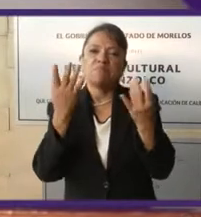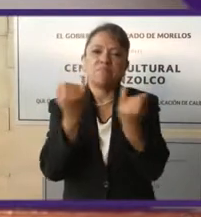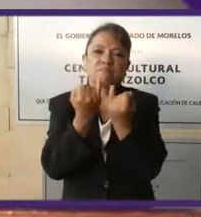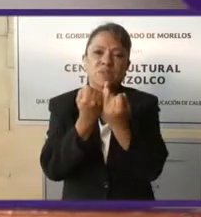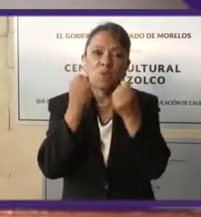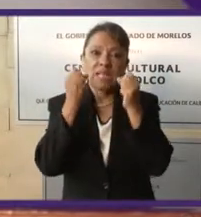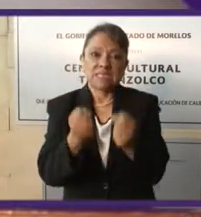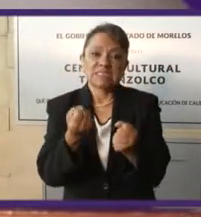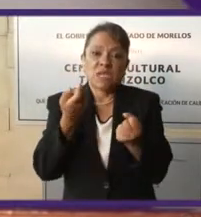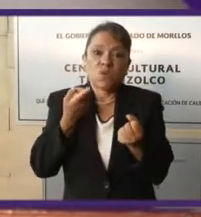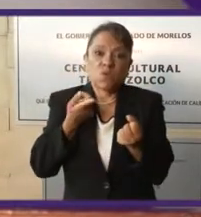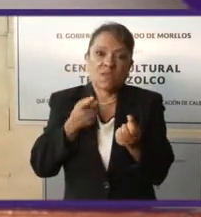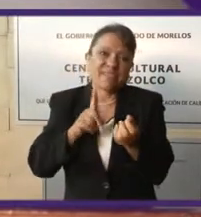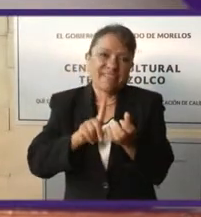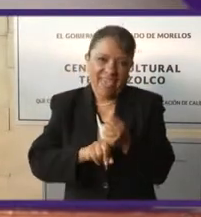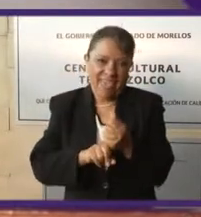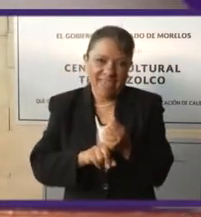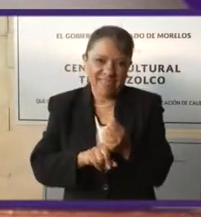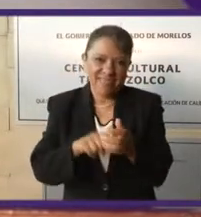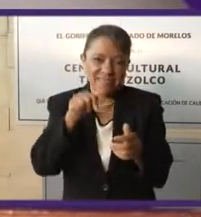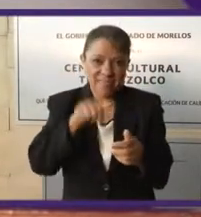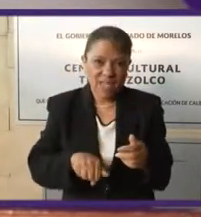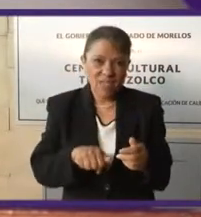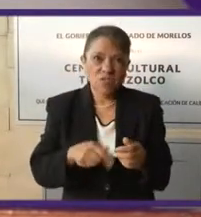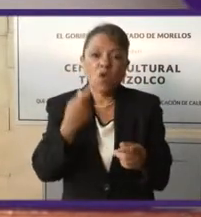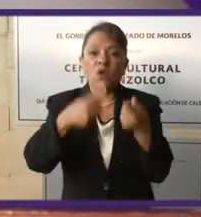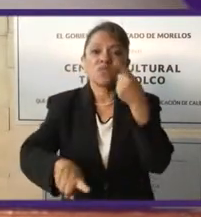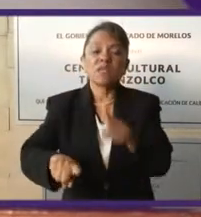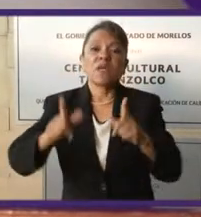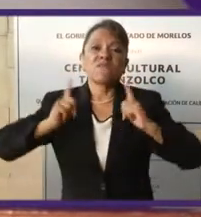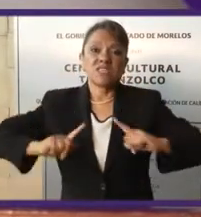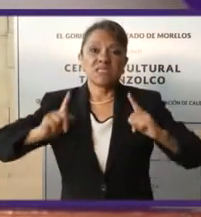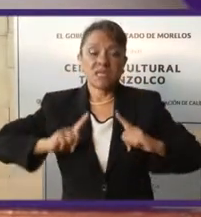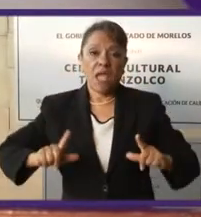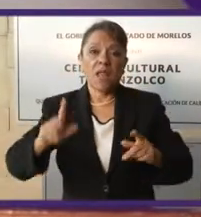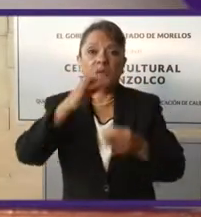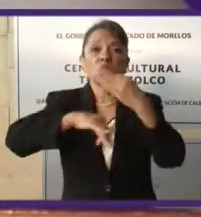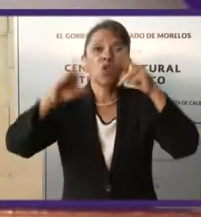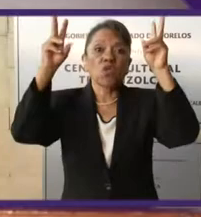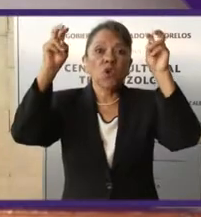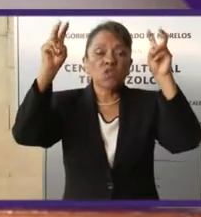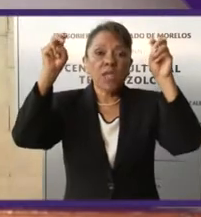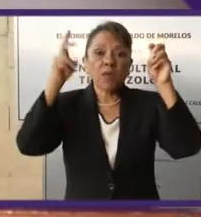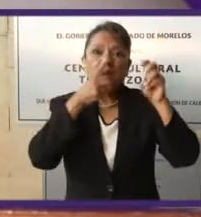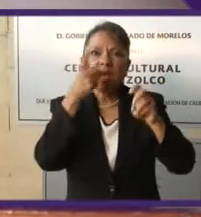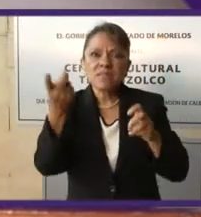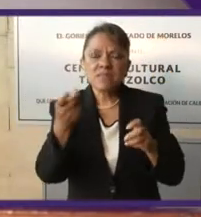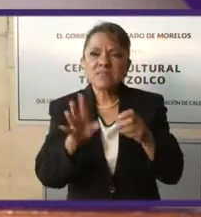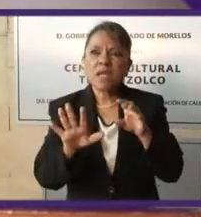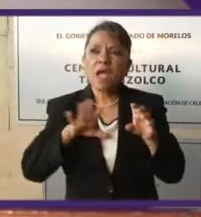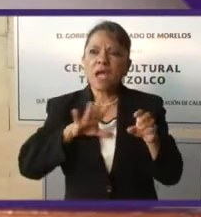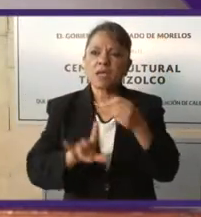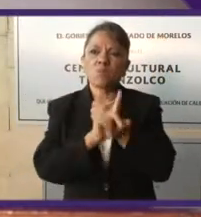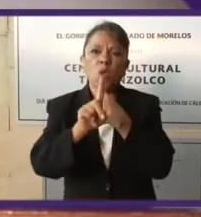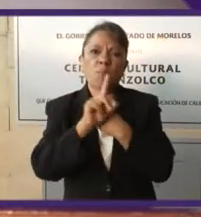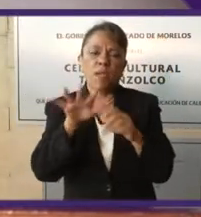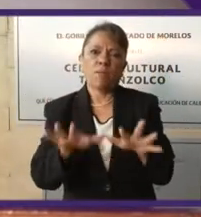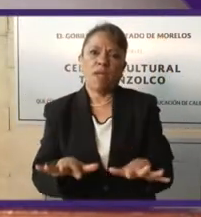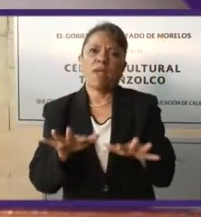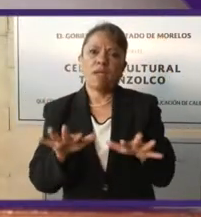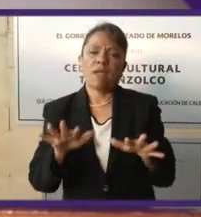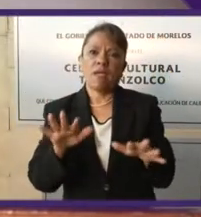las designaciones de fiscales, de todos estos temas que de alguna manera impactan los temas de seguridad, el combate a la